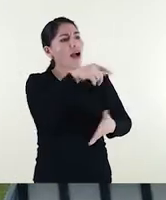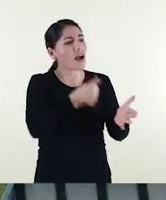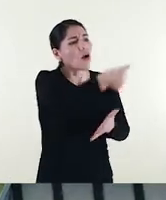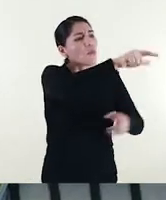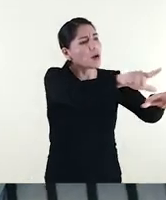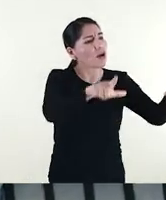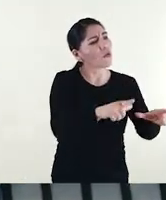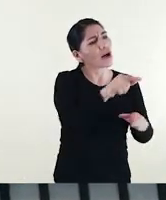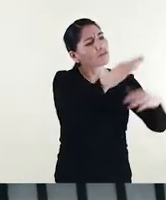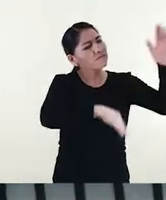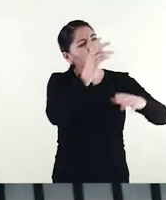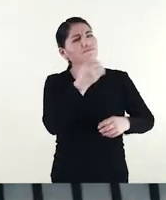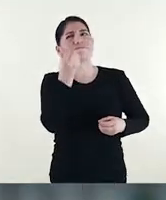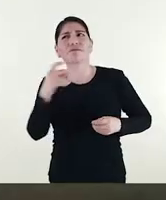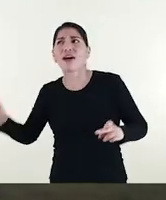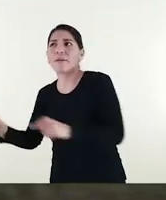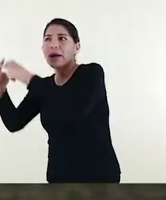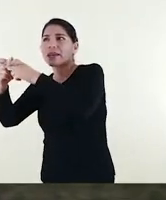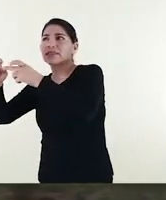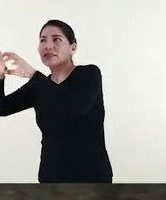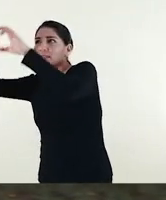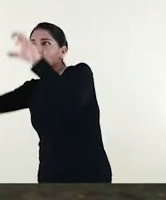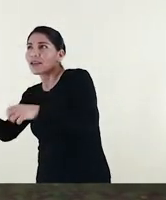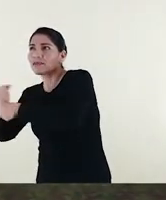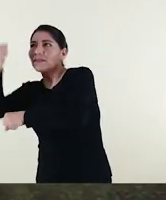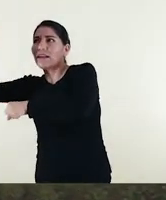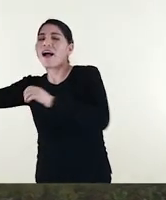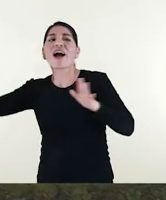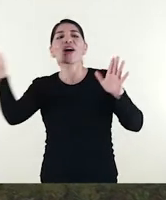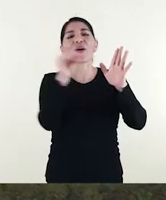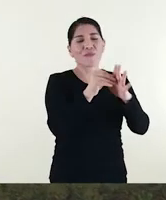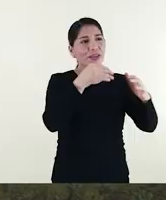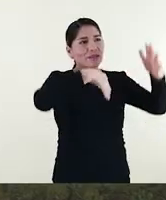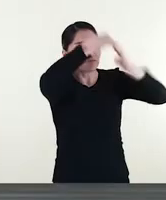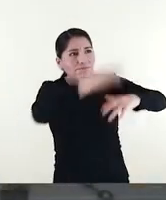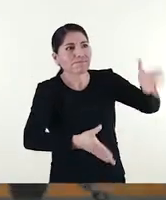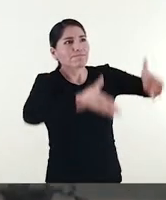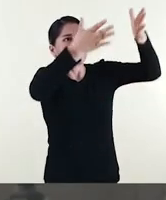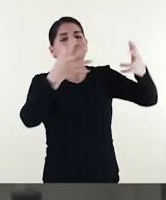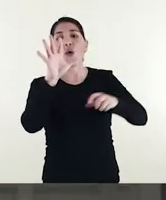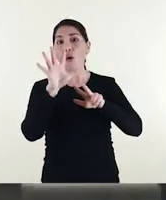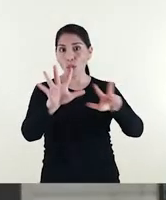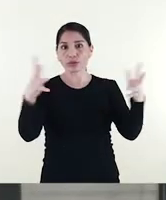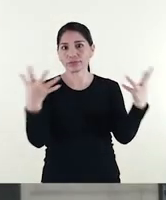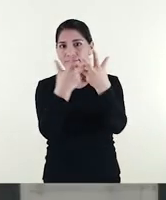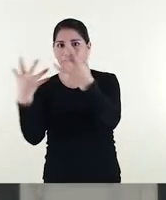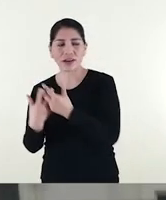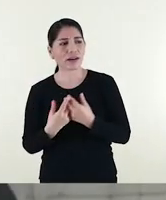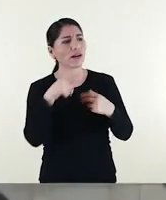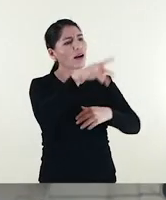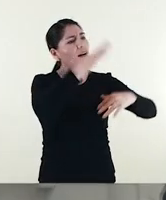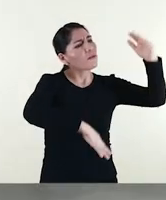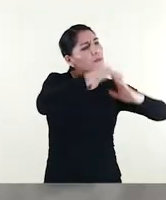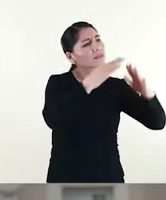parísima plaza donde está el Arco del Triunfo, termina de construir 8 edificios similares entre sí. La obra está a cargo de varias